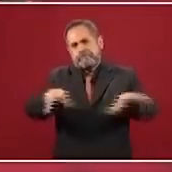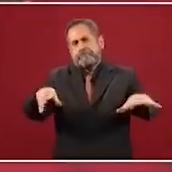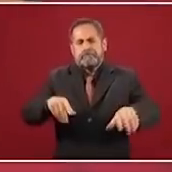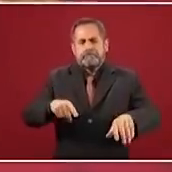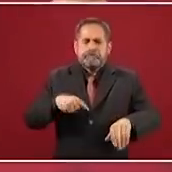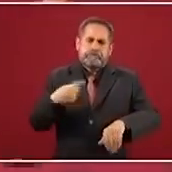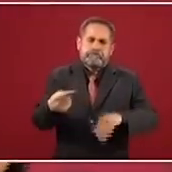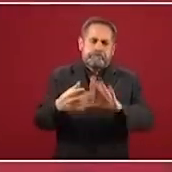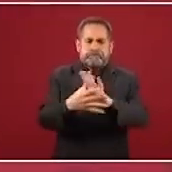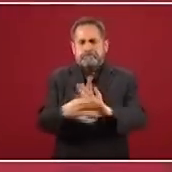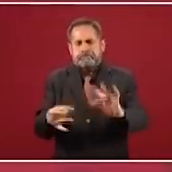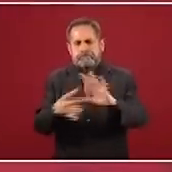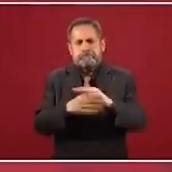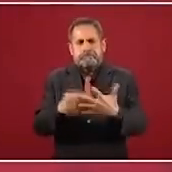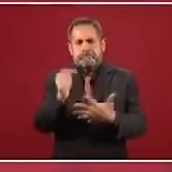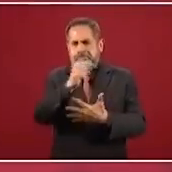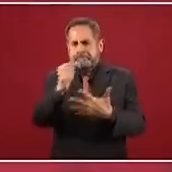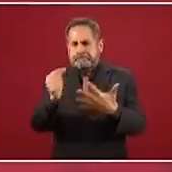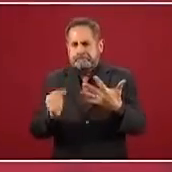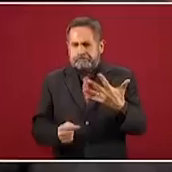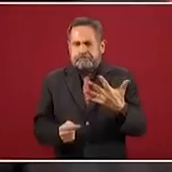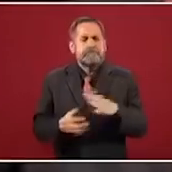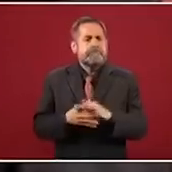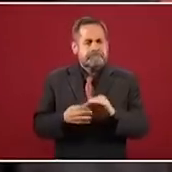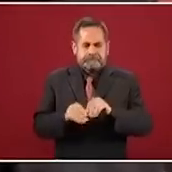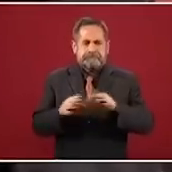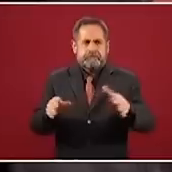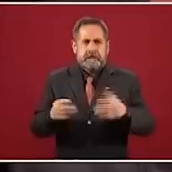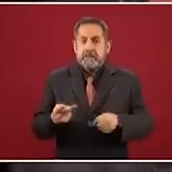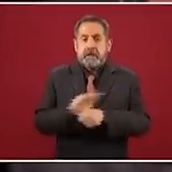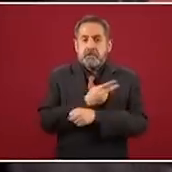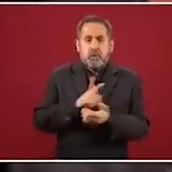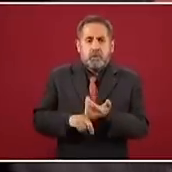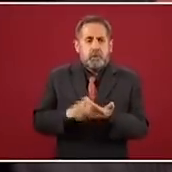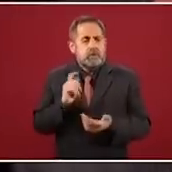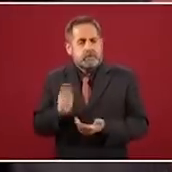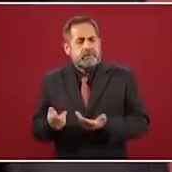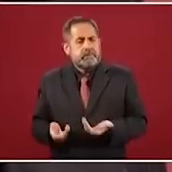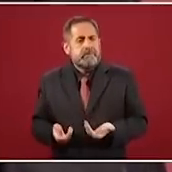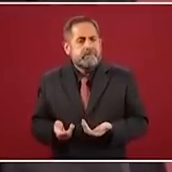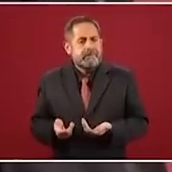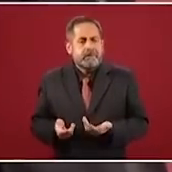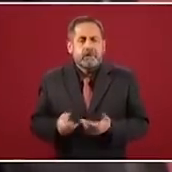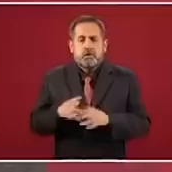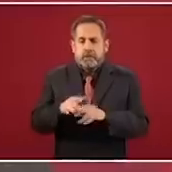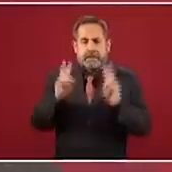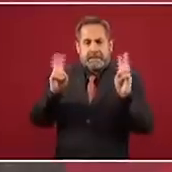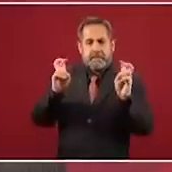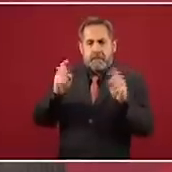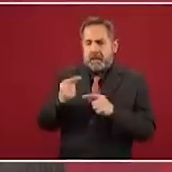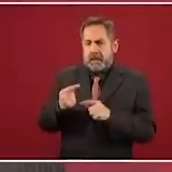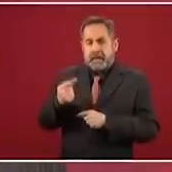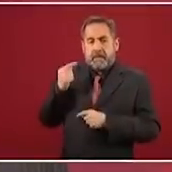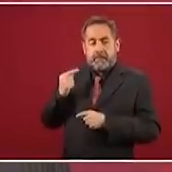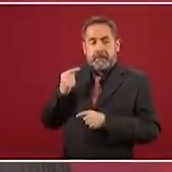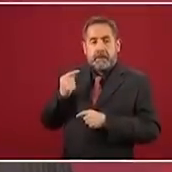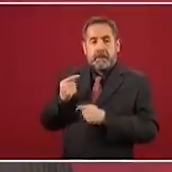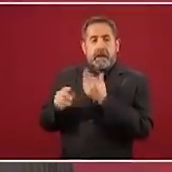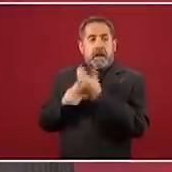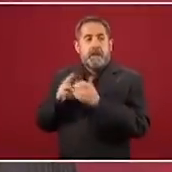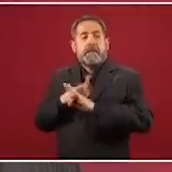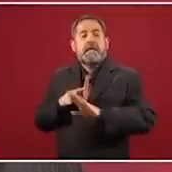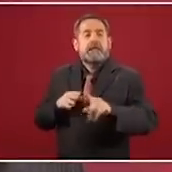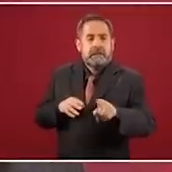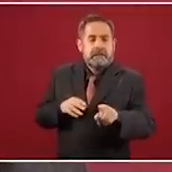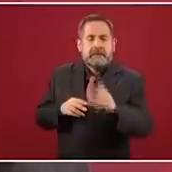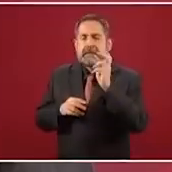explicar todo, para informar ampliamente sobre el tema de migrantes.